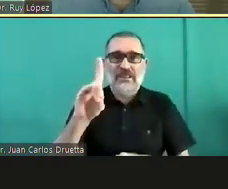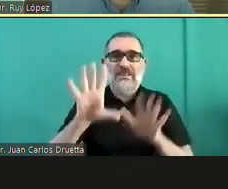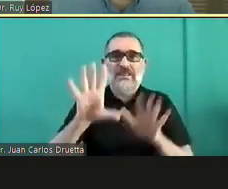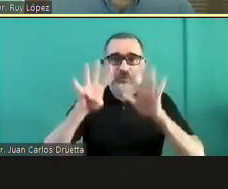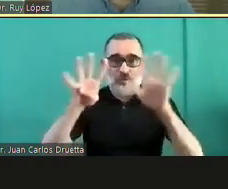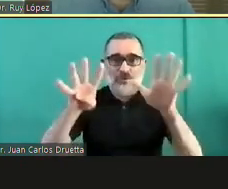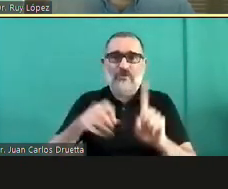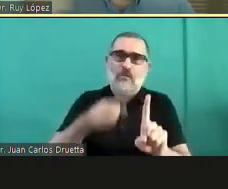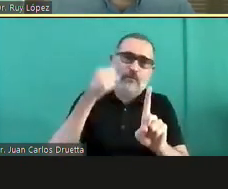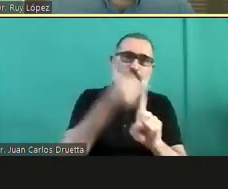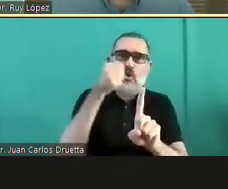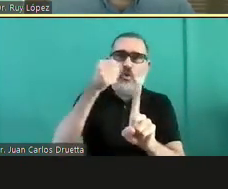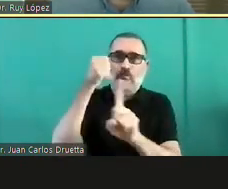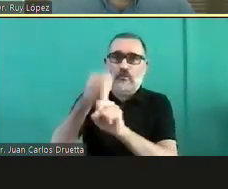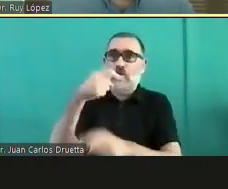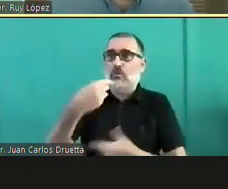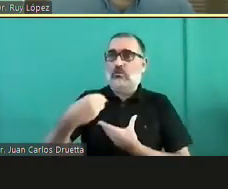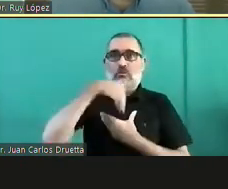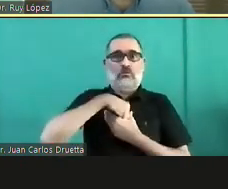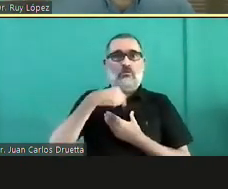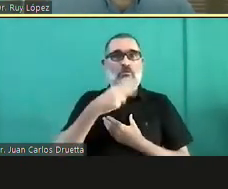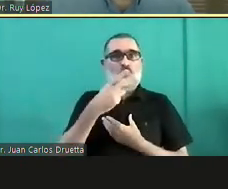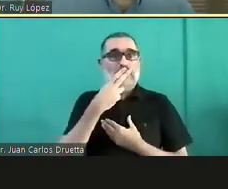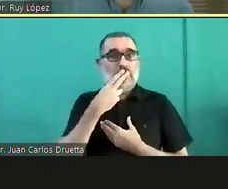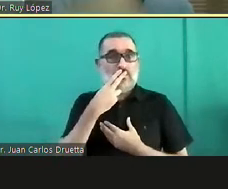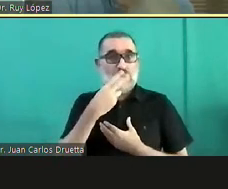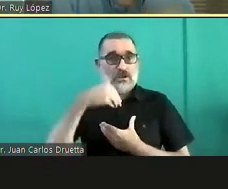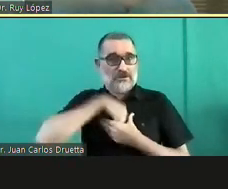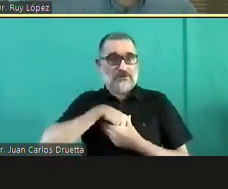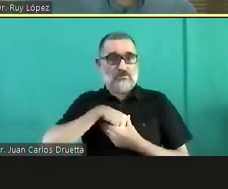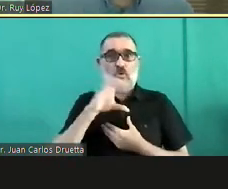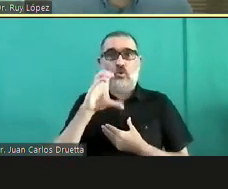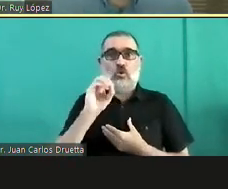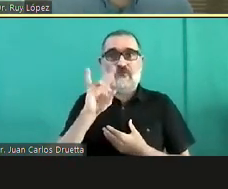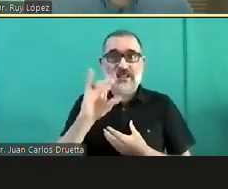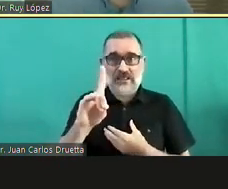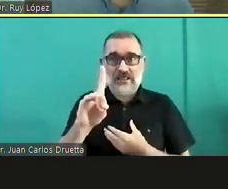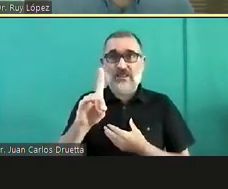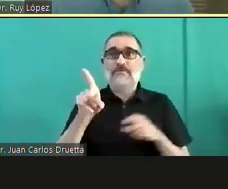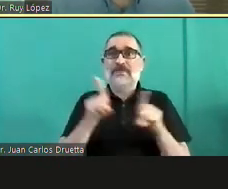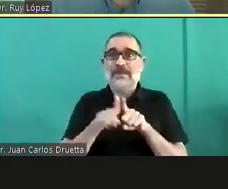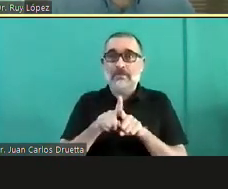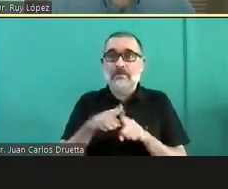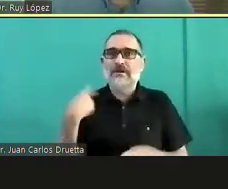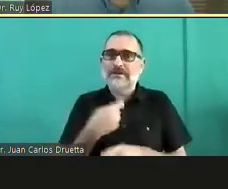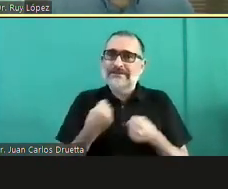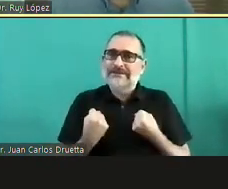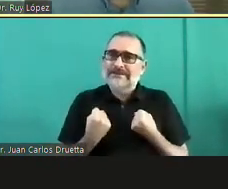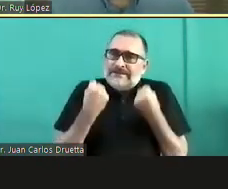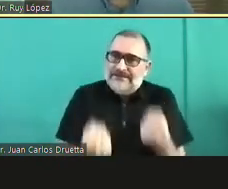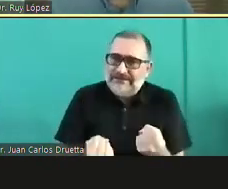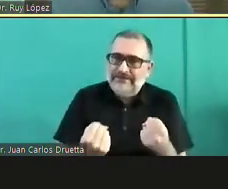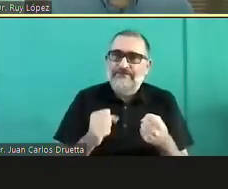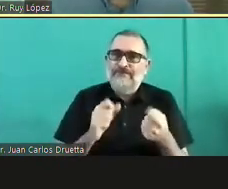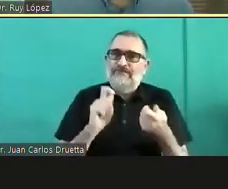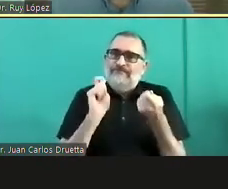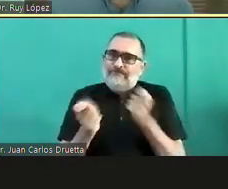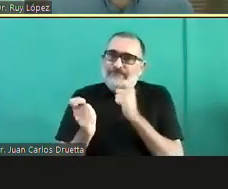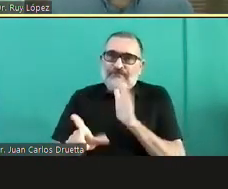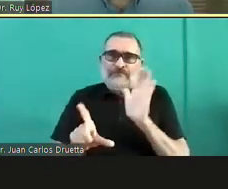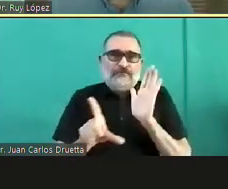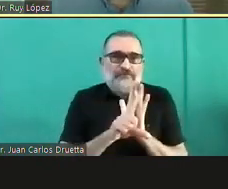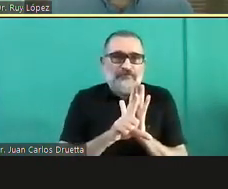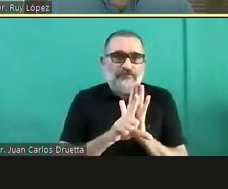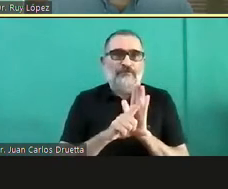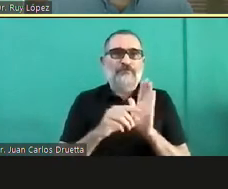gran preocupación y estamos reforzando tanto la regulación como el el trabajo de campo que disminuya o que